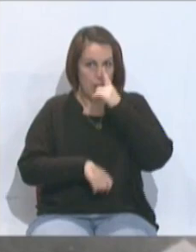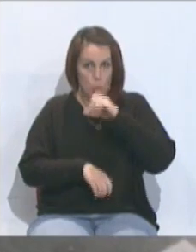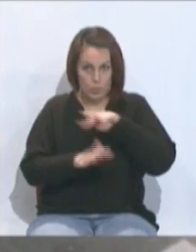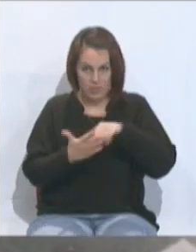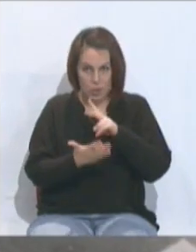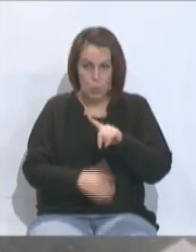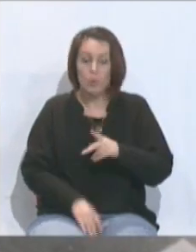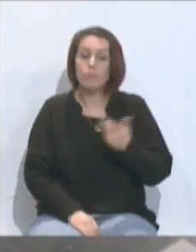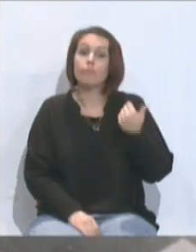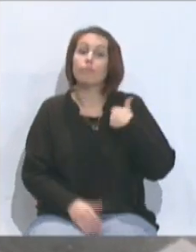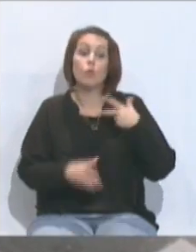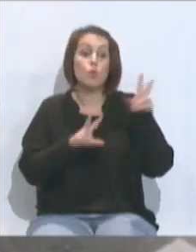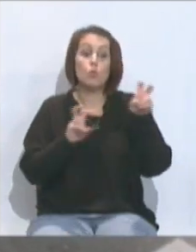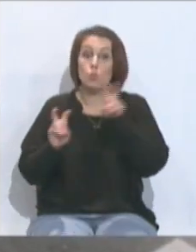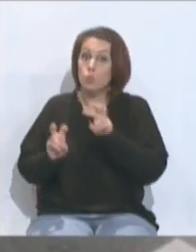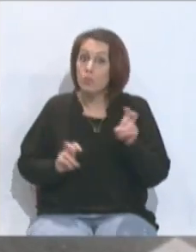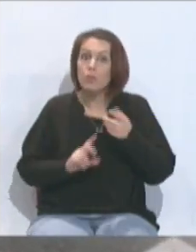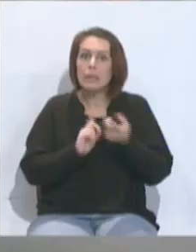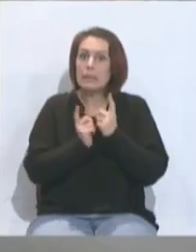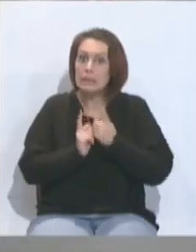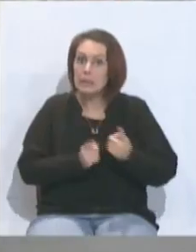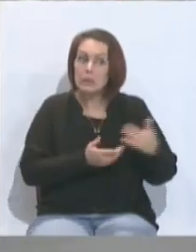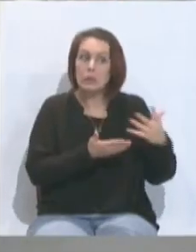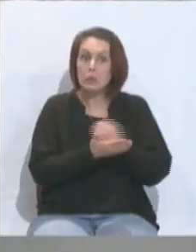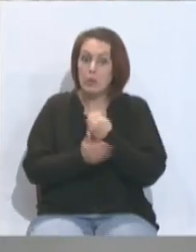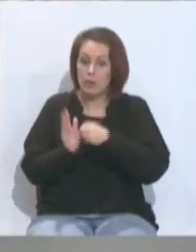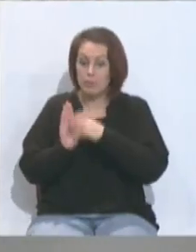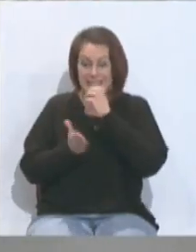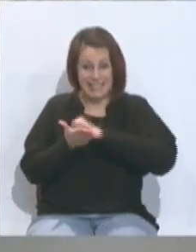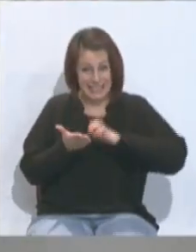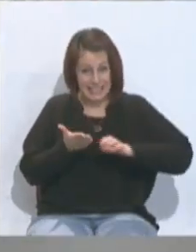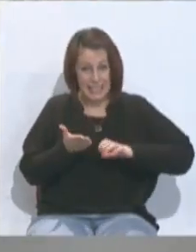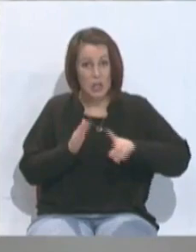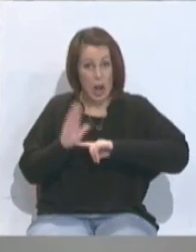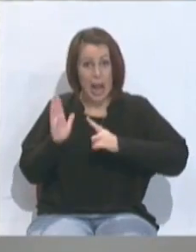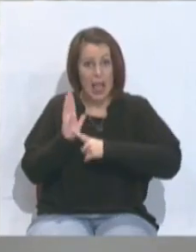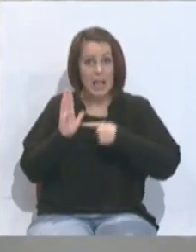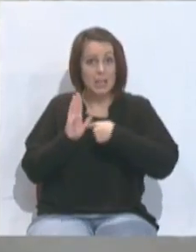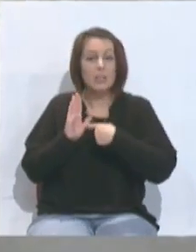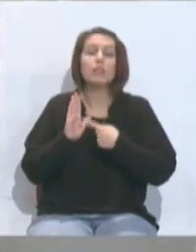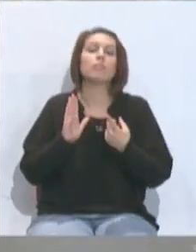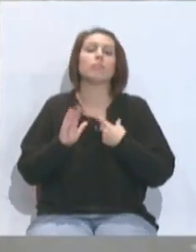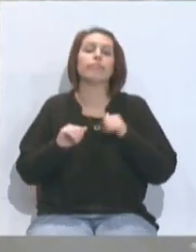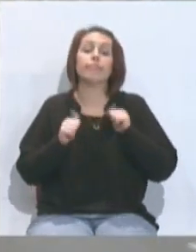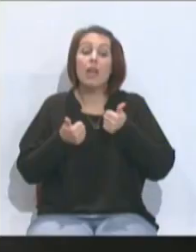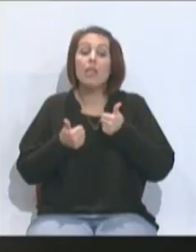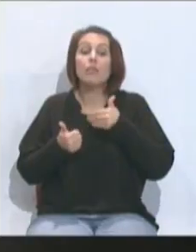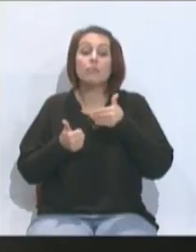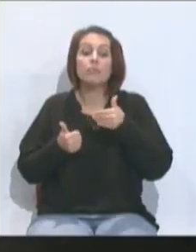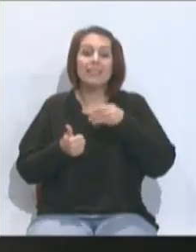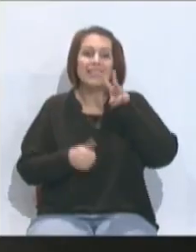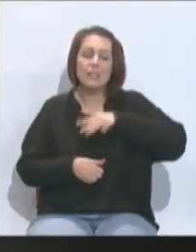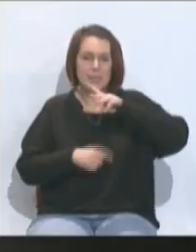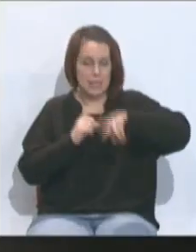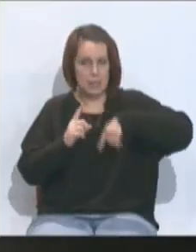2021. Todas las novedades y modificaciones recogidas en el texto legislativo entrarán formalmente en vigor